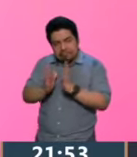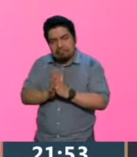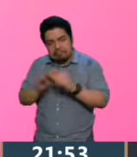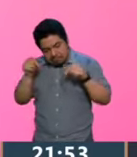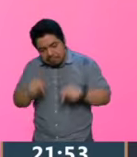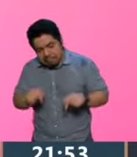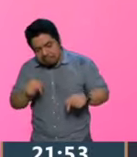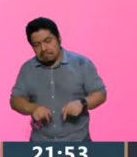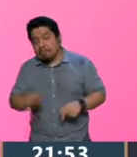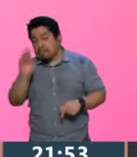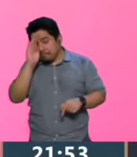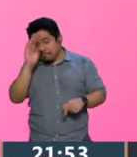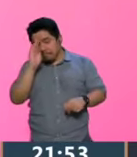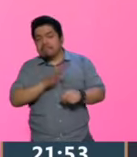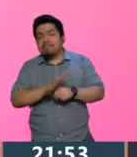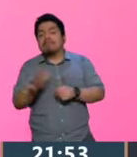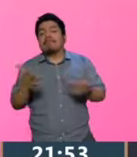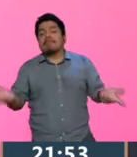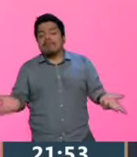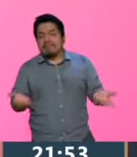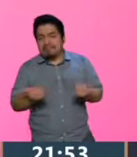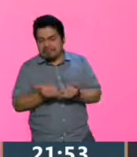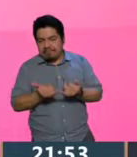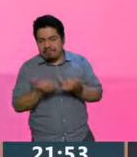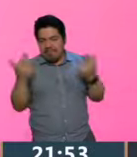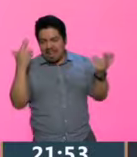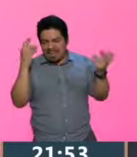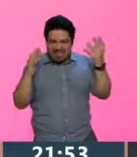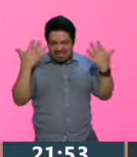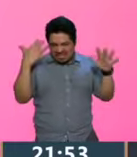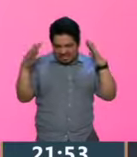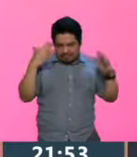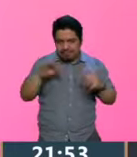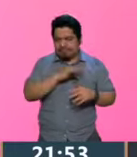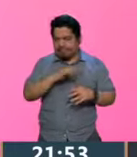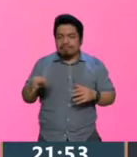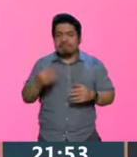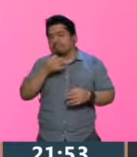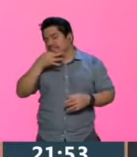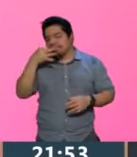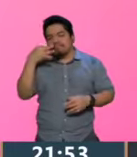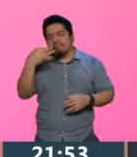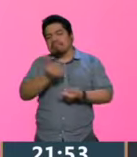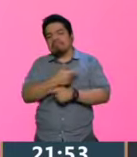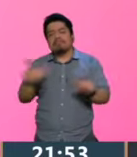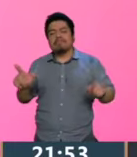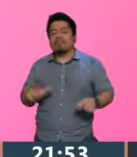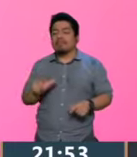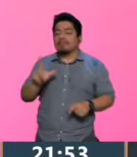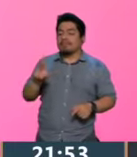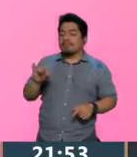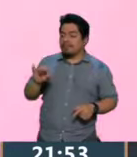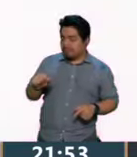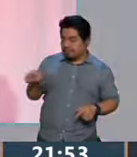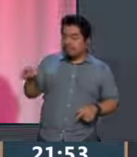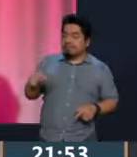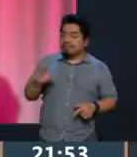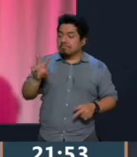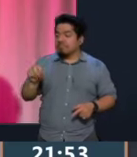qué realmente pensamos y también ser un poco rebeldes y decir lo que verdaderamente queremos. Luis, ¿cómo has visto el ambiente